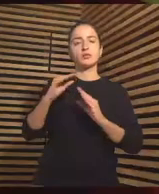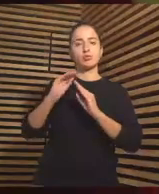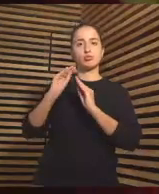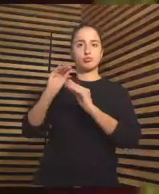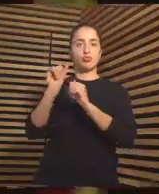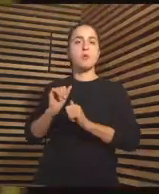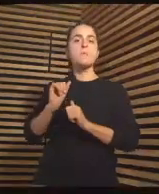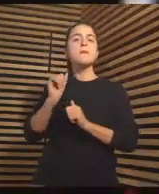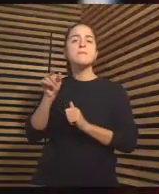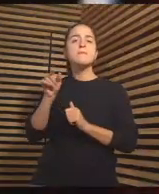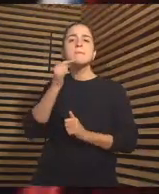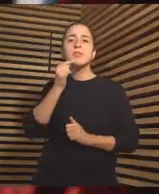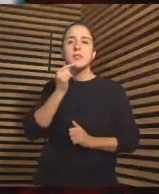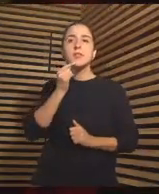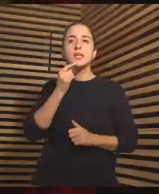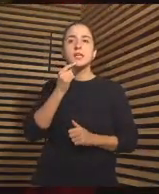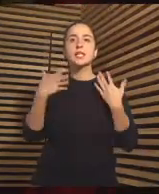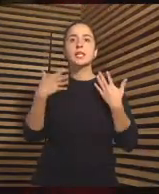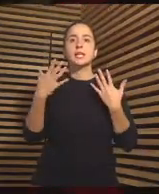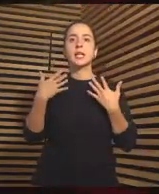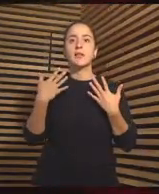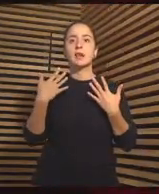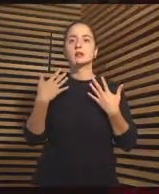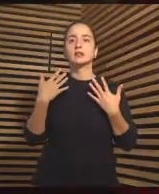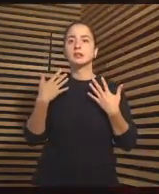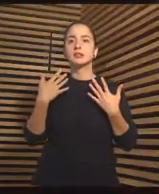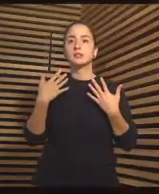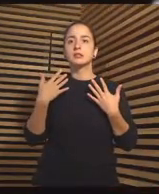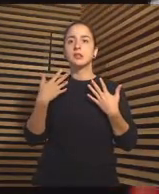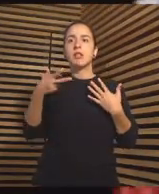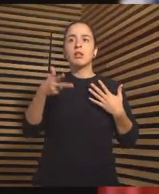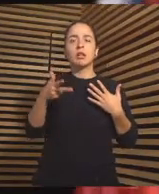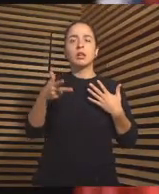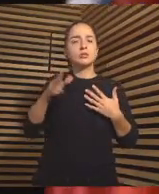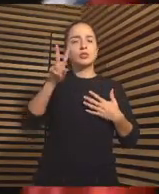las terrazas no son un derecho.